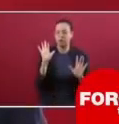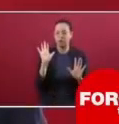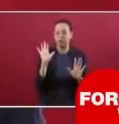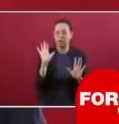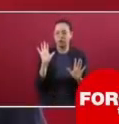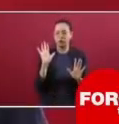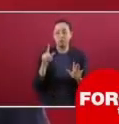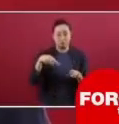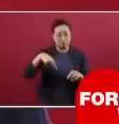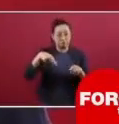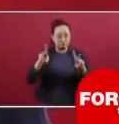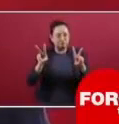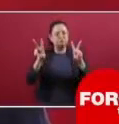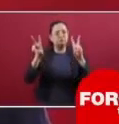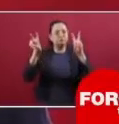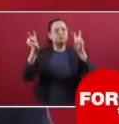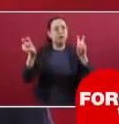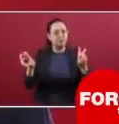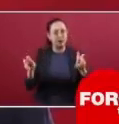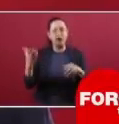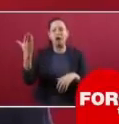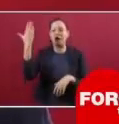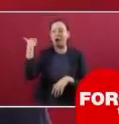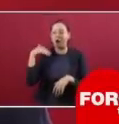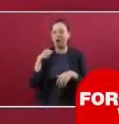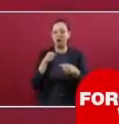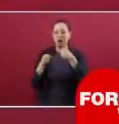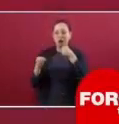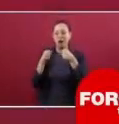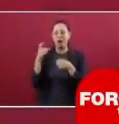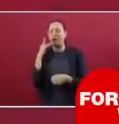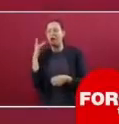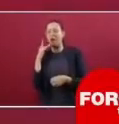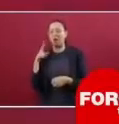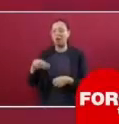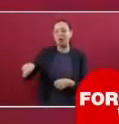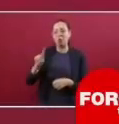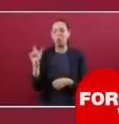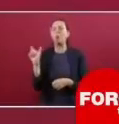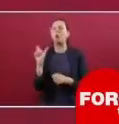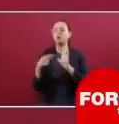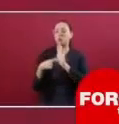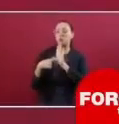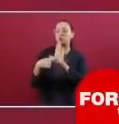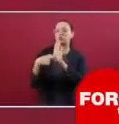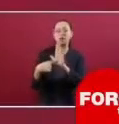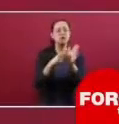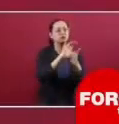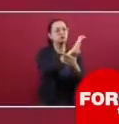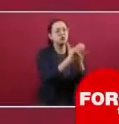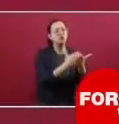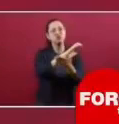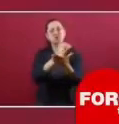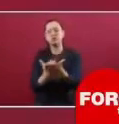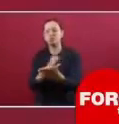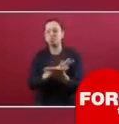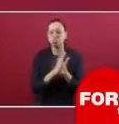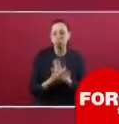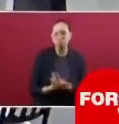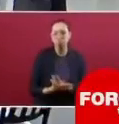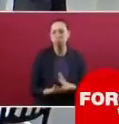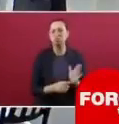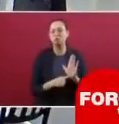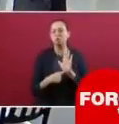sí. ¿Cuándo la prensa fifí habló de estos contratos?